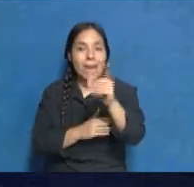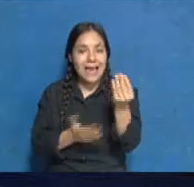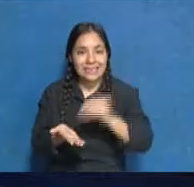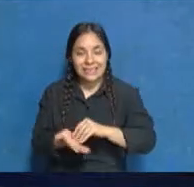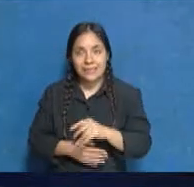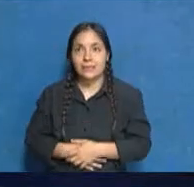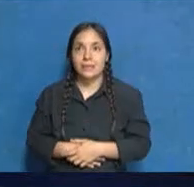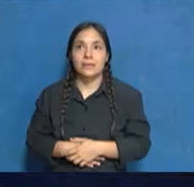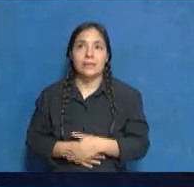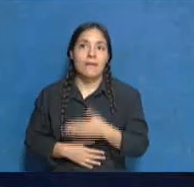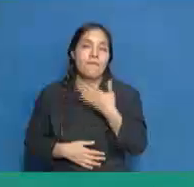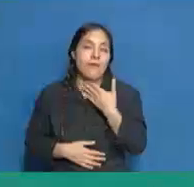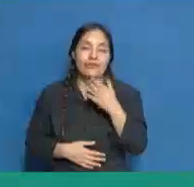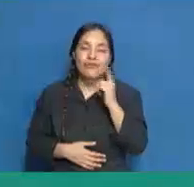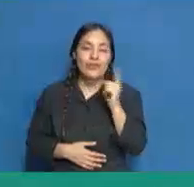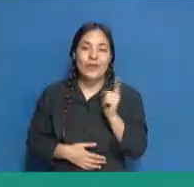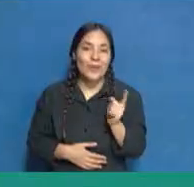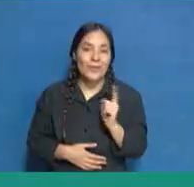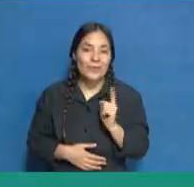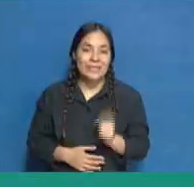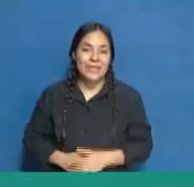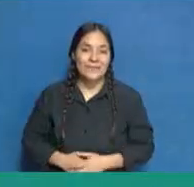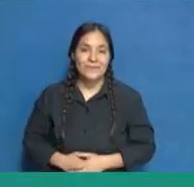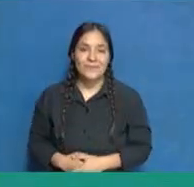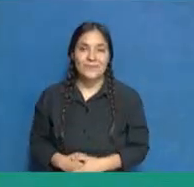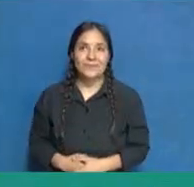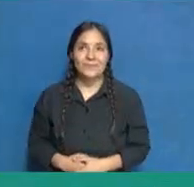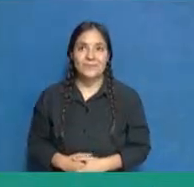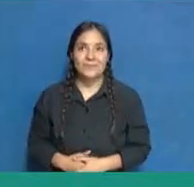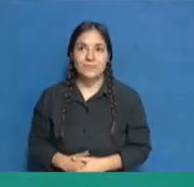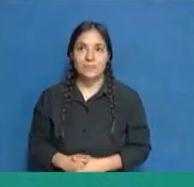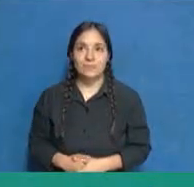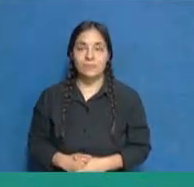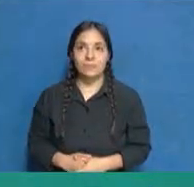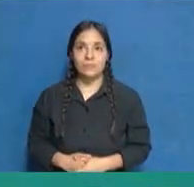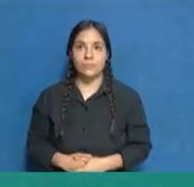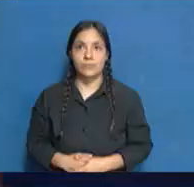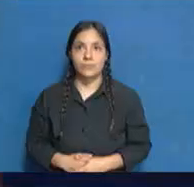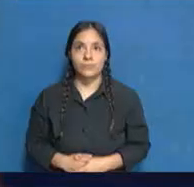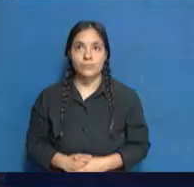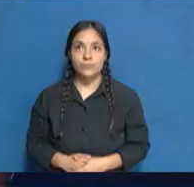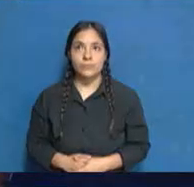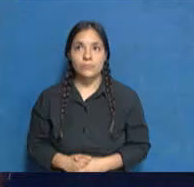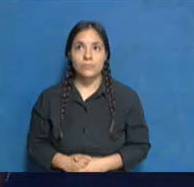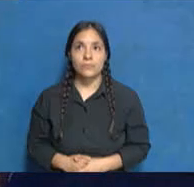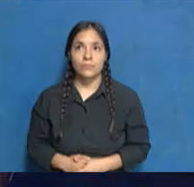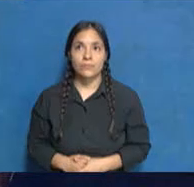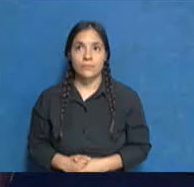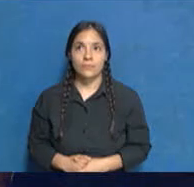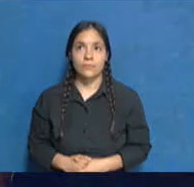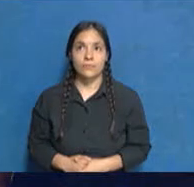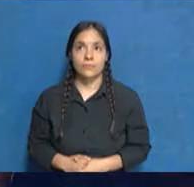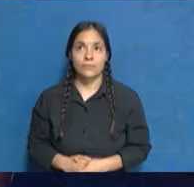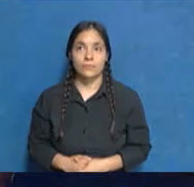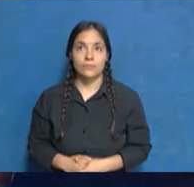así. Bueno, veamos lo que pasó, de acuerdo a lo que le decíamos, el último parte epidemiológico que dio a conocer el Ministerio de Salud de la provincia